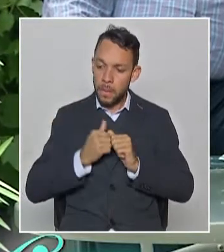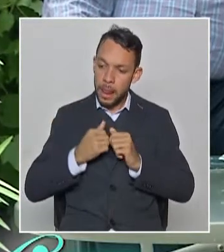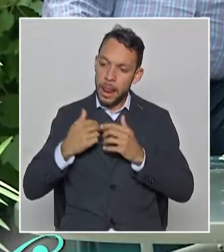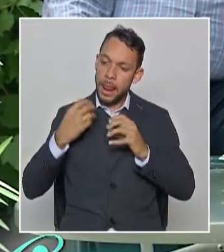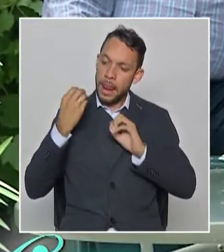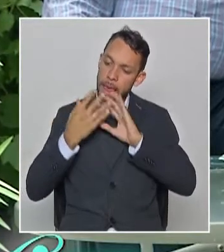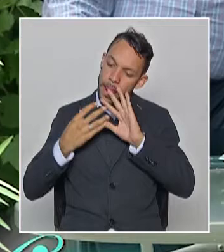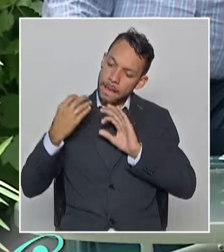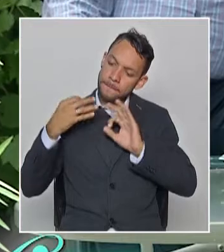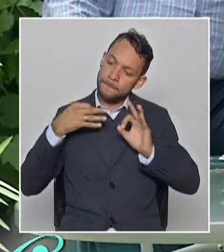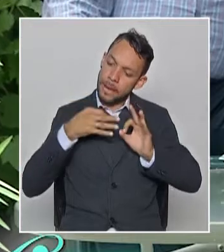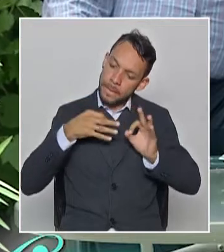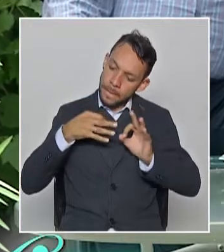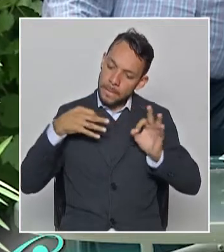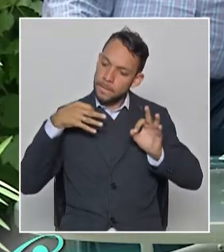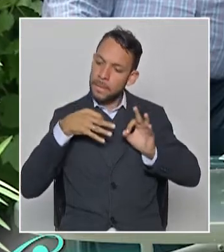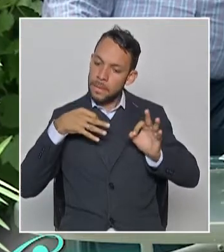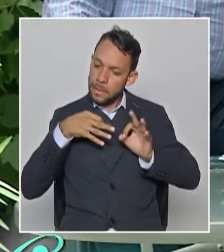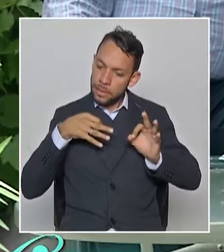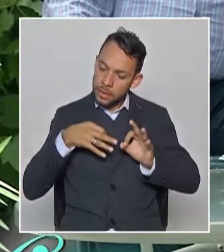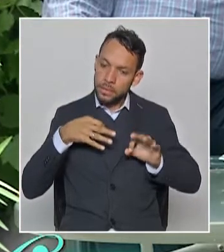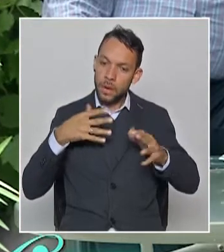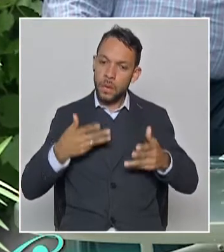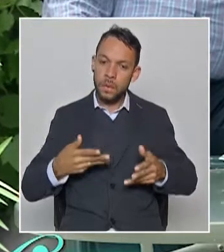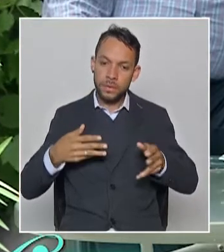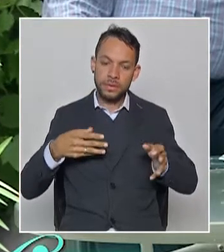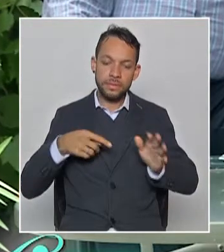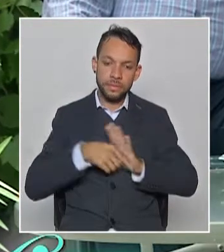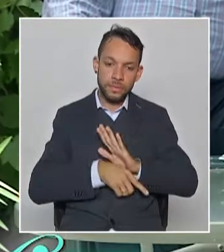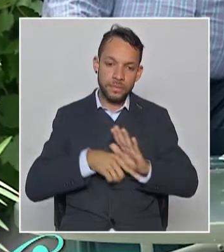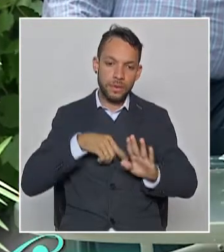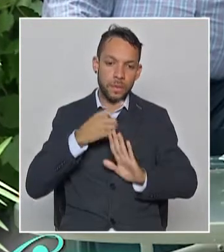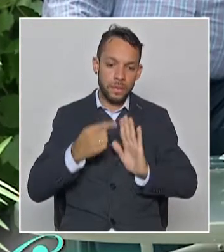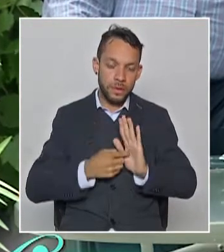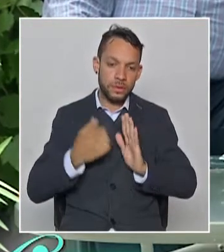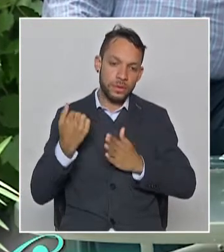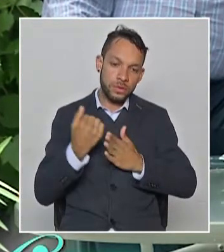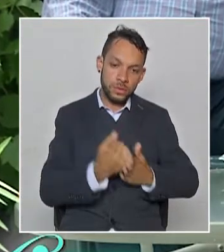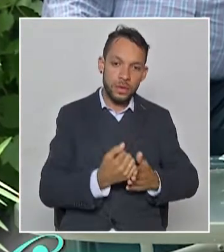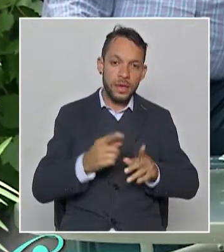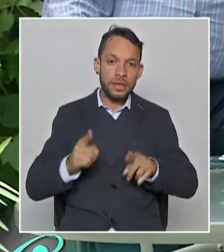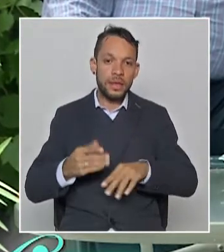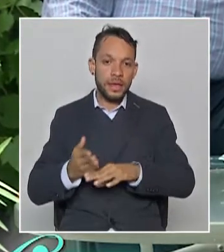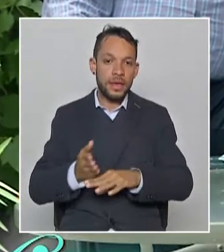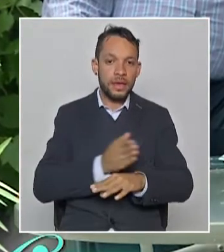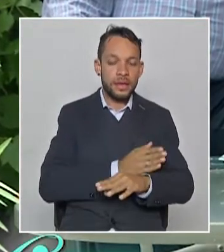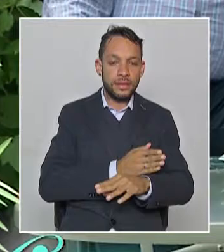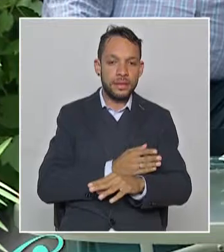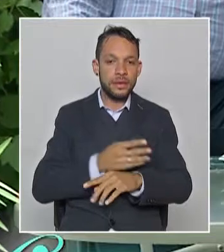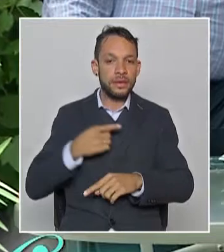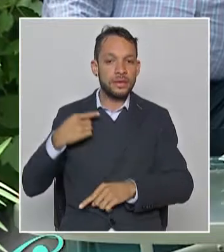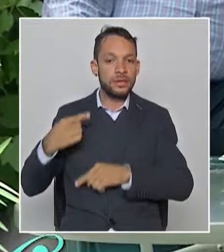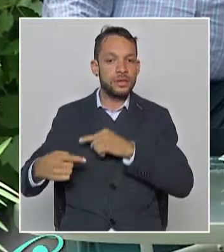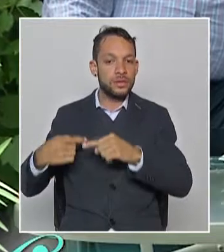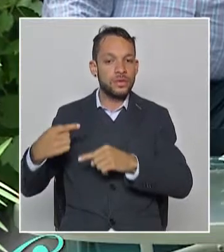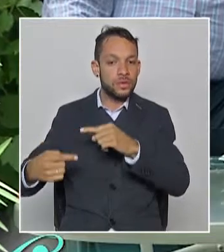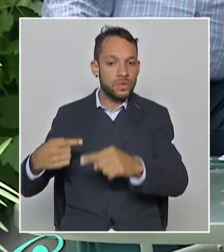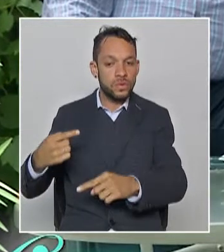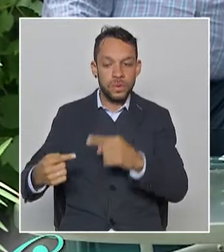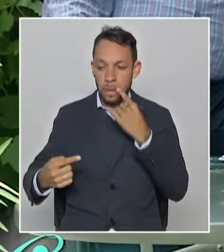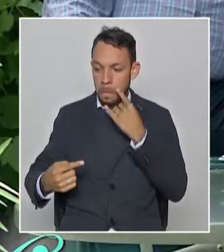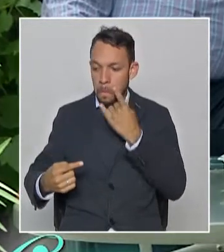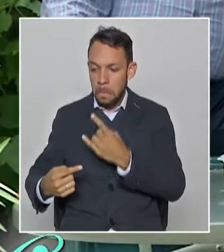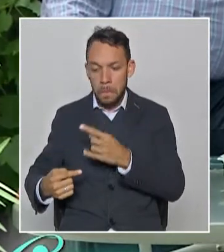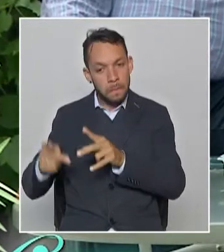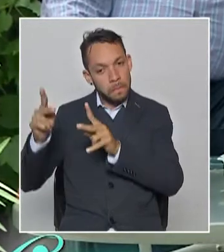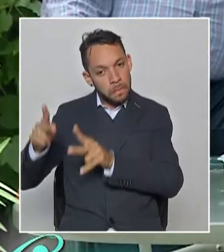de médicos y vamos a hablar un poco de estas terapias, pero antes de esto quiero compartir una historia muy interesante que escuché de un